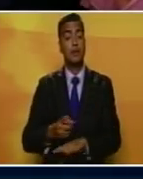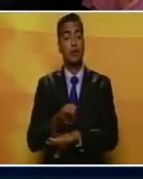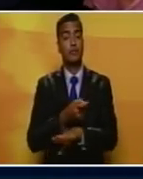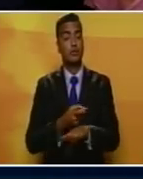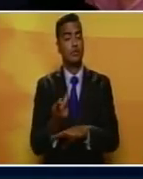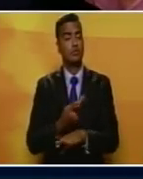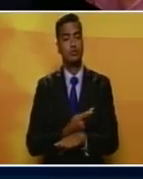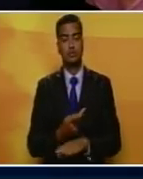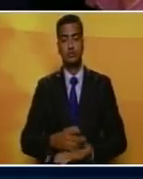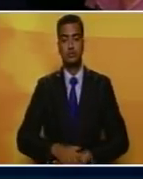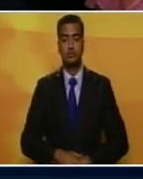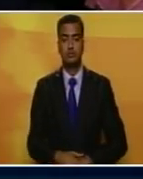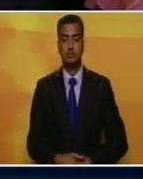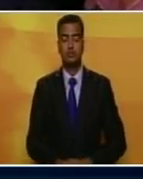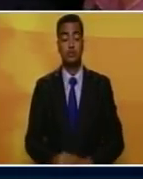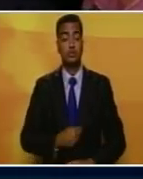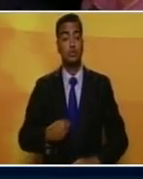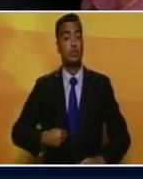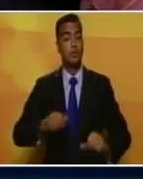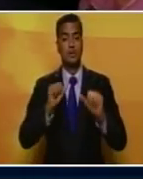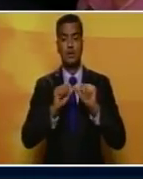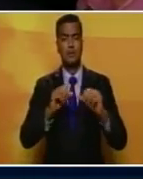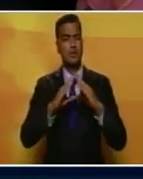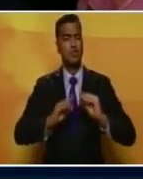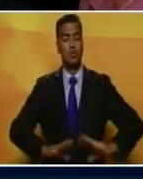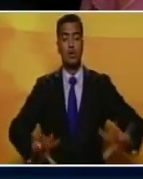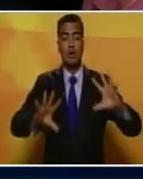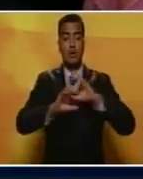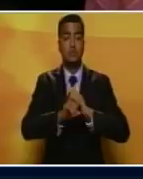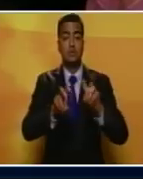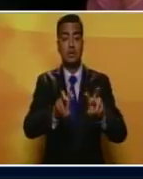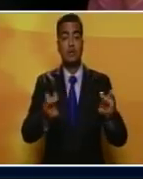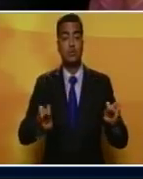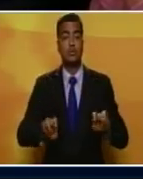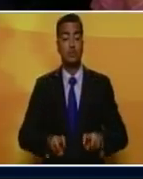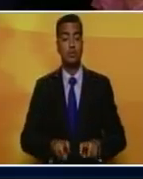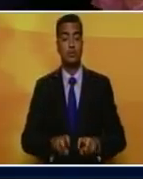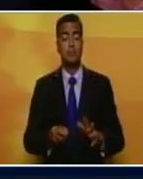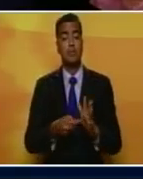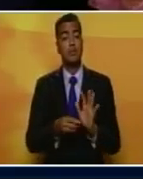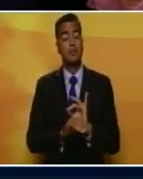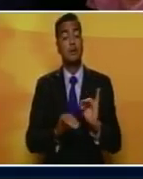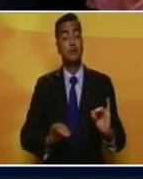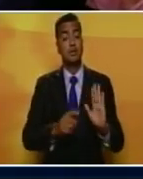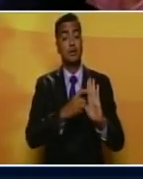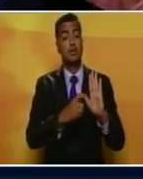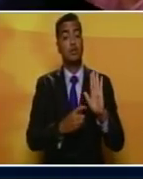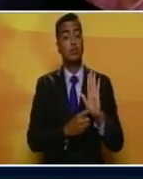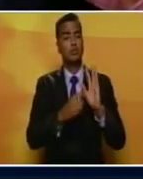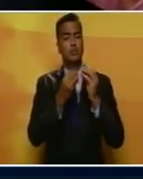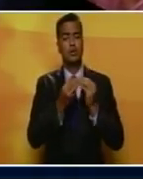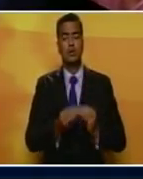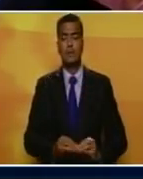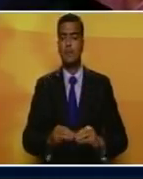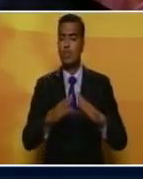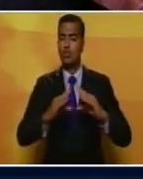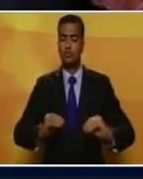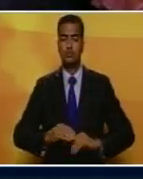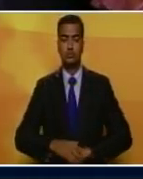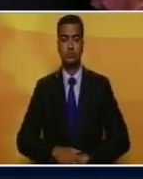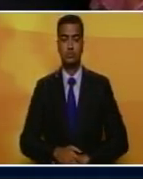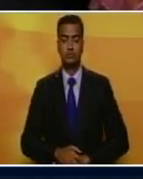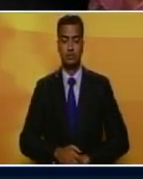oposición venezolana. Nos mantendremos durante toda la noche en reuniones para terminar de afinar algunos de los puntos